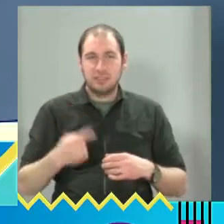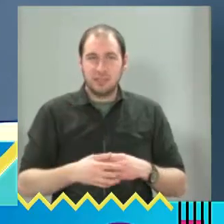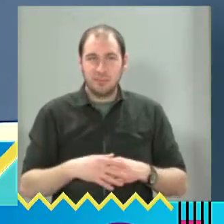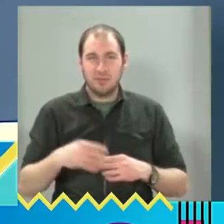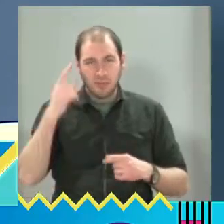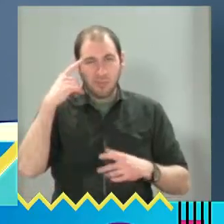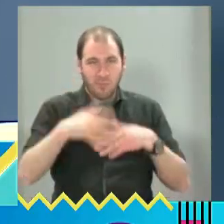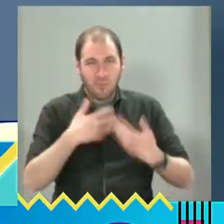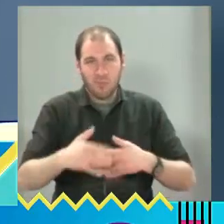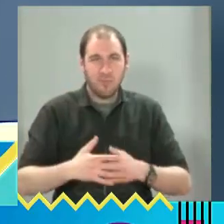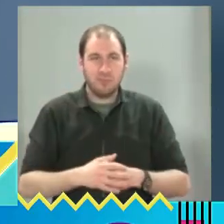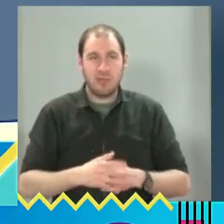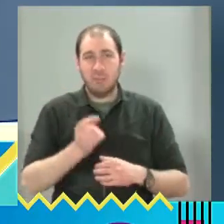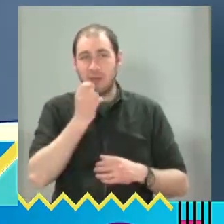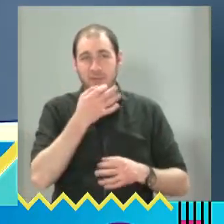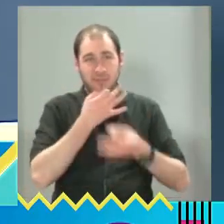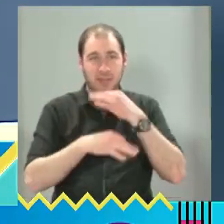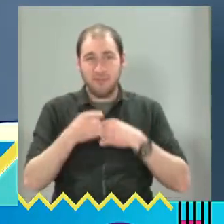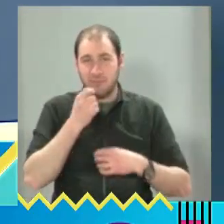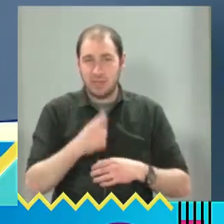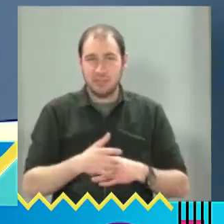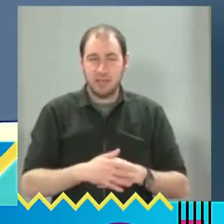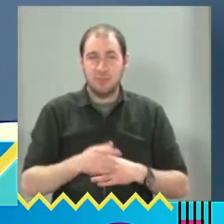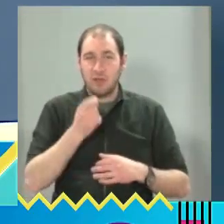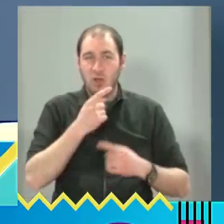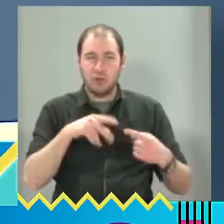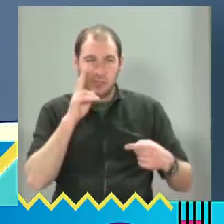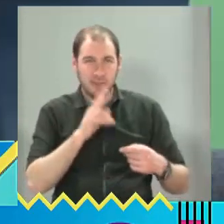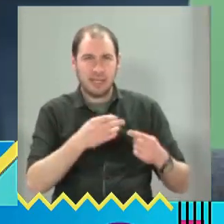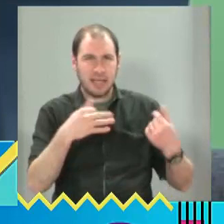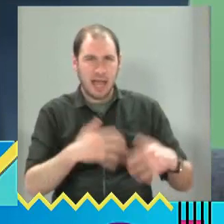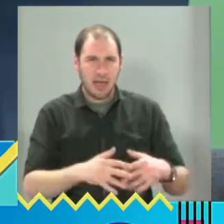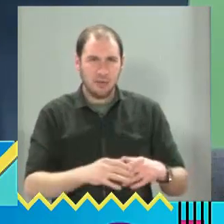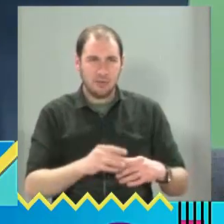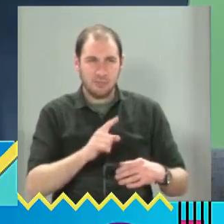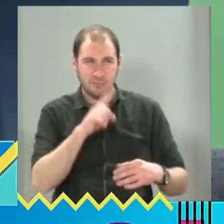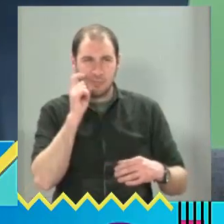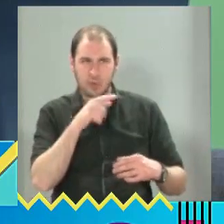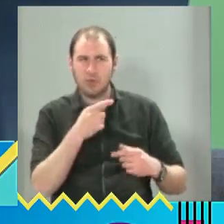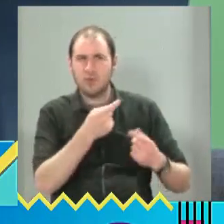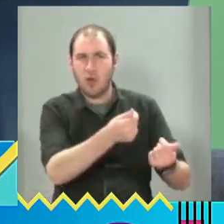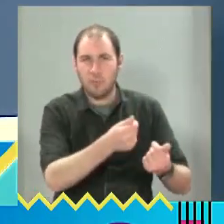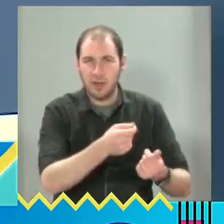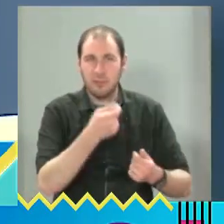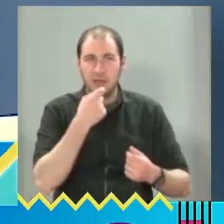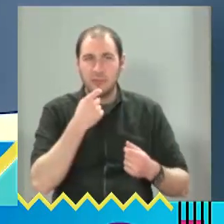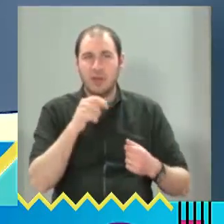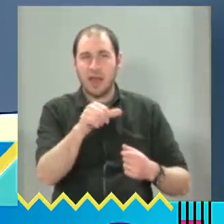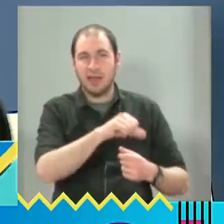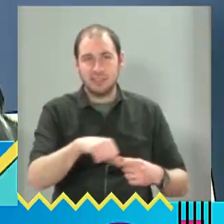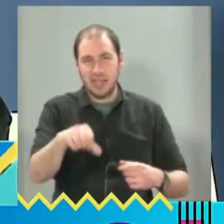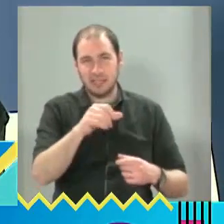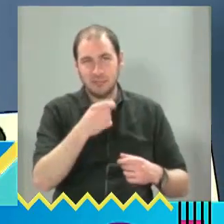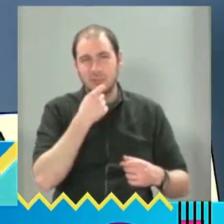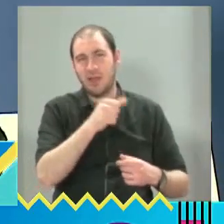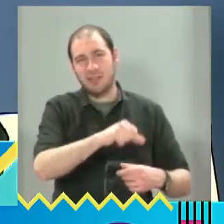somos adrenalínicos. Entonces es muy fácil venderle, como decía, vos cuando ves un producto caro, intuitivamente vas y lo compras. Por ejemplo, el aceite, te ponele